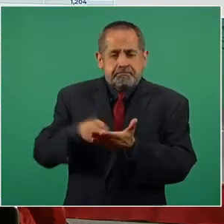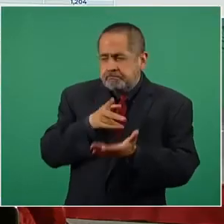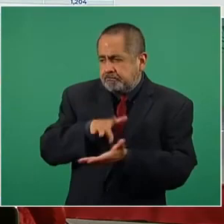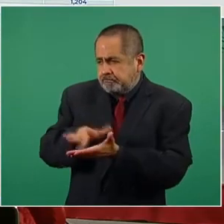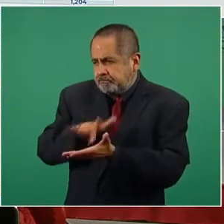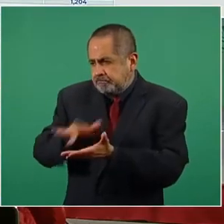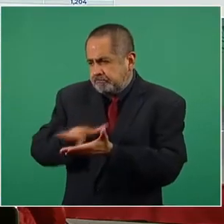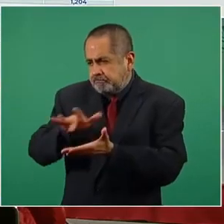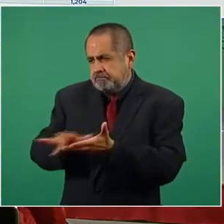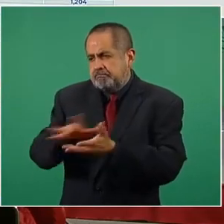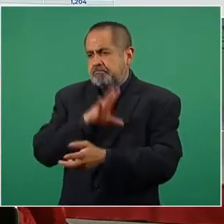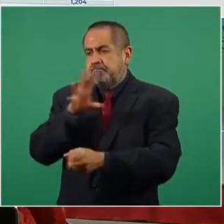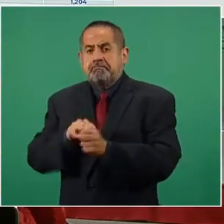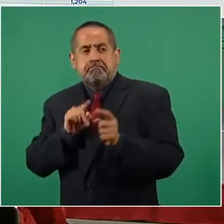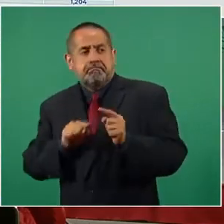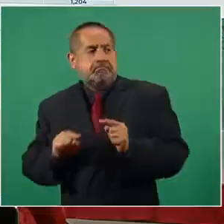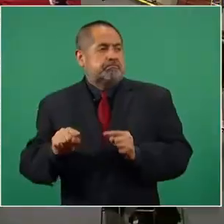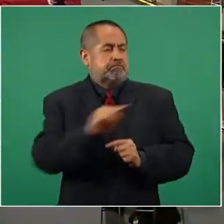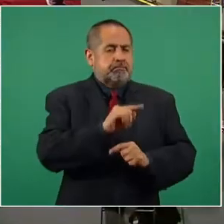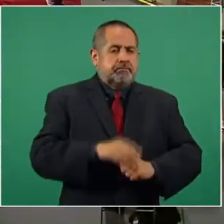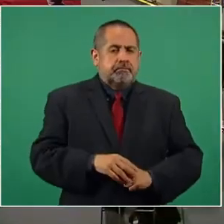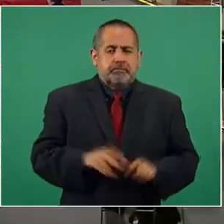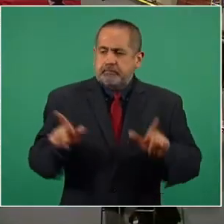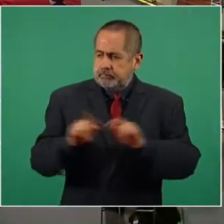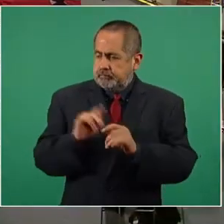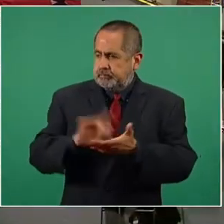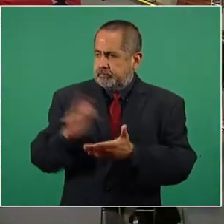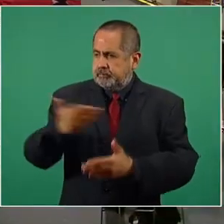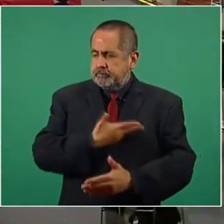¿Sería cuánto, señor presidente? Muchas gracias.